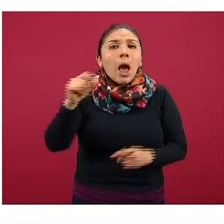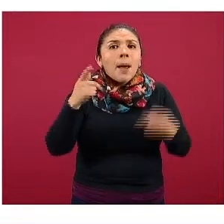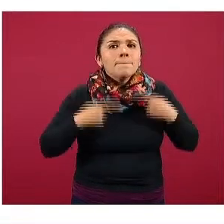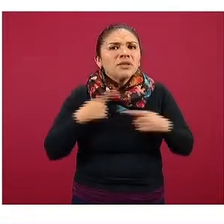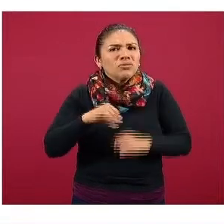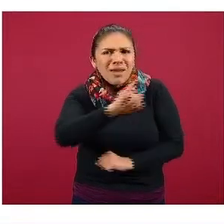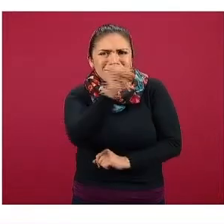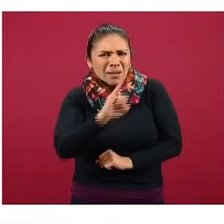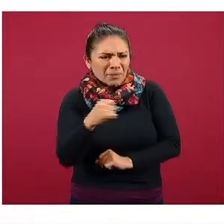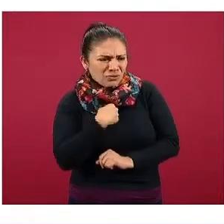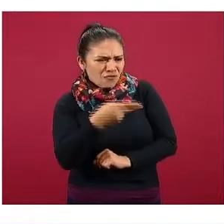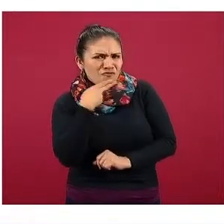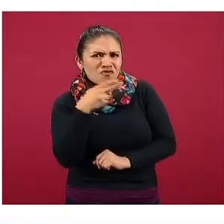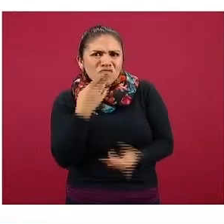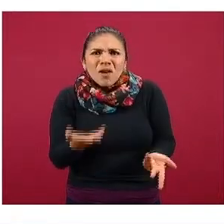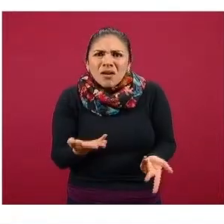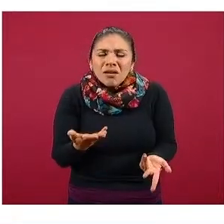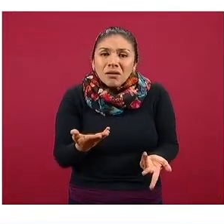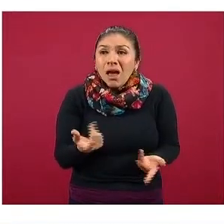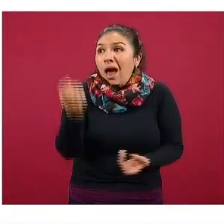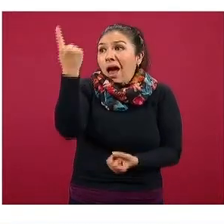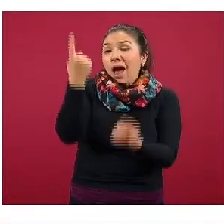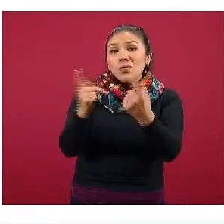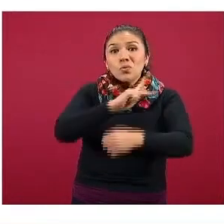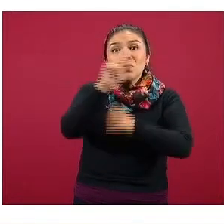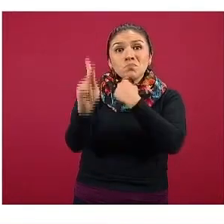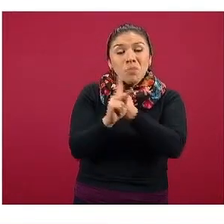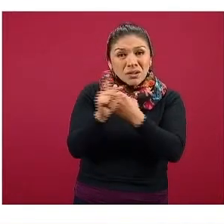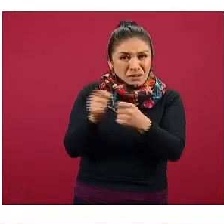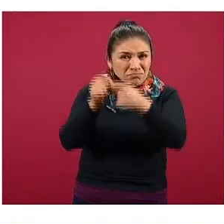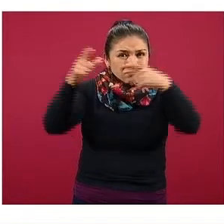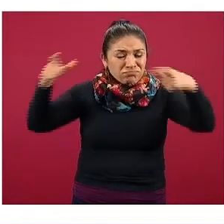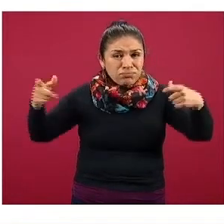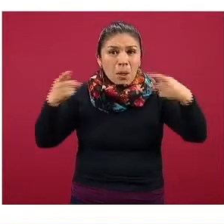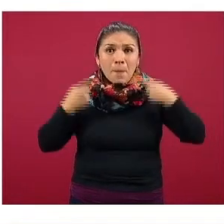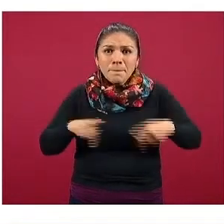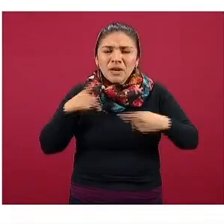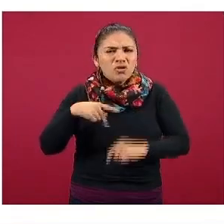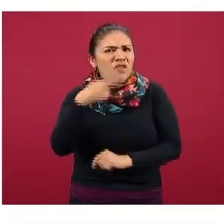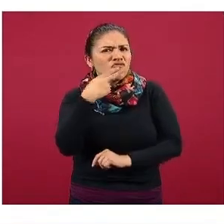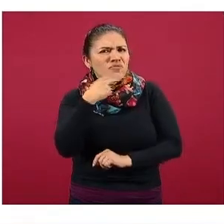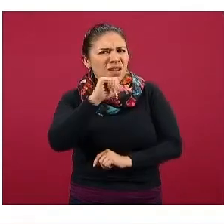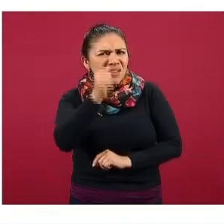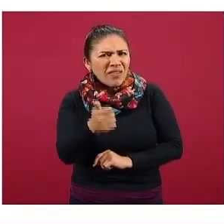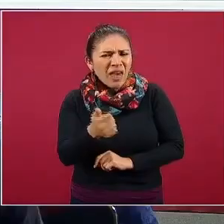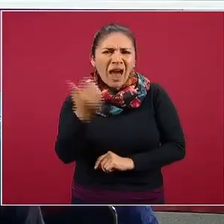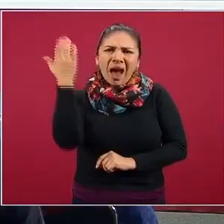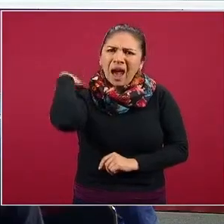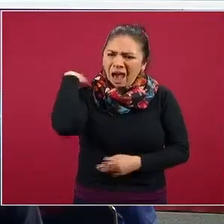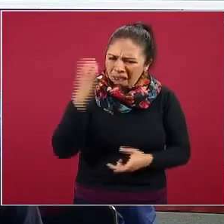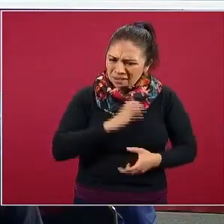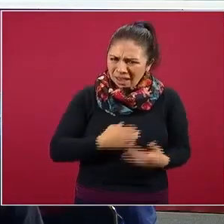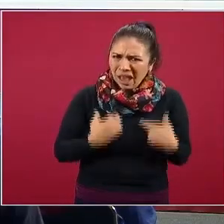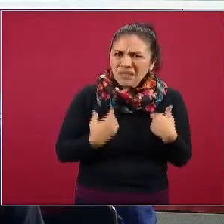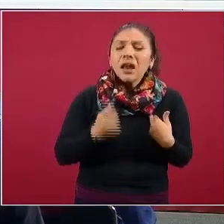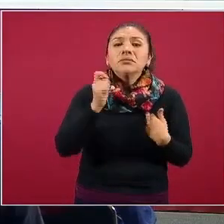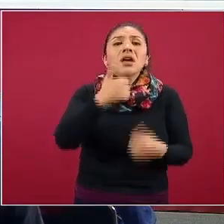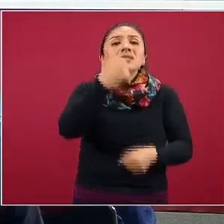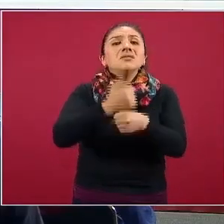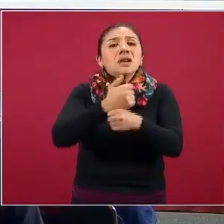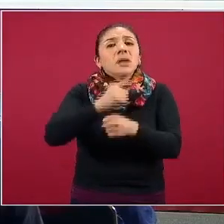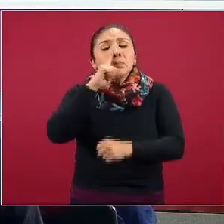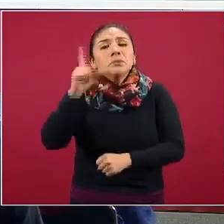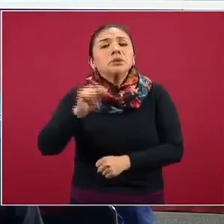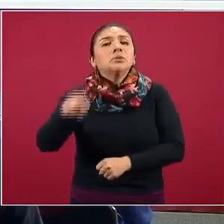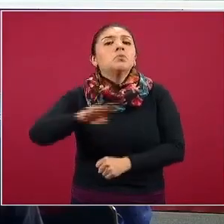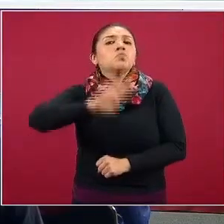han fumado. Y en algunos países desarrollados, el cáncer de pulmón en personas no fumadoras es la sexta causa de muerte. La siguiente, por